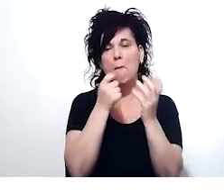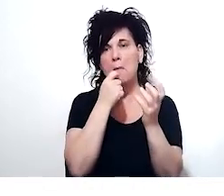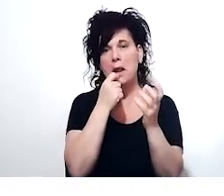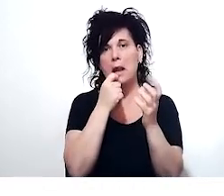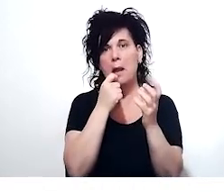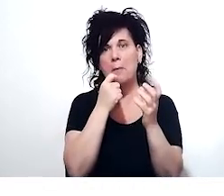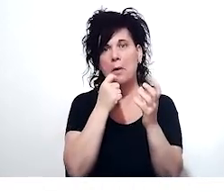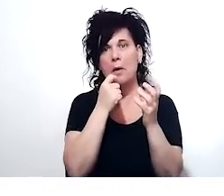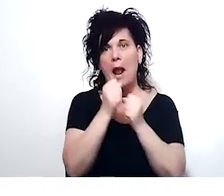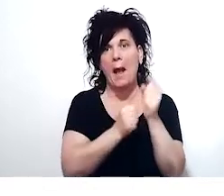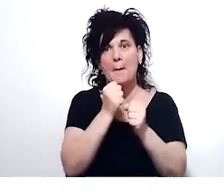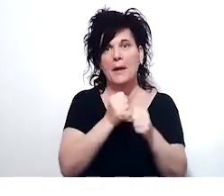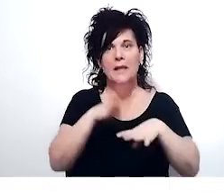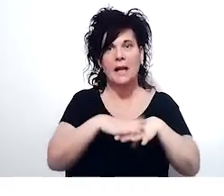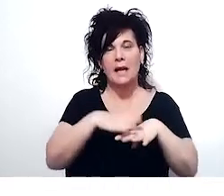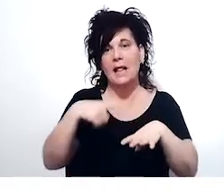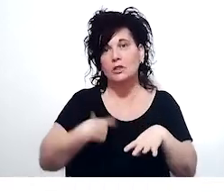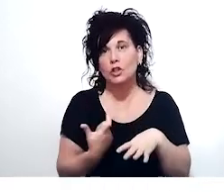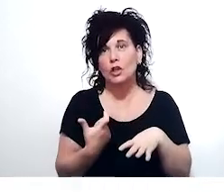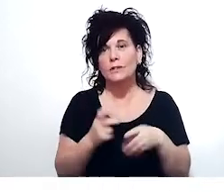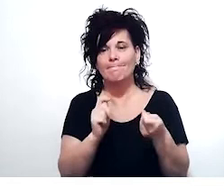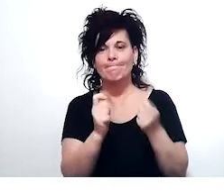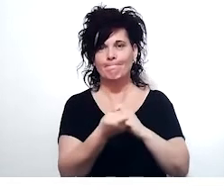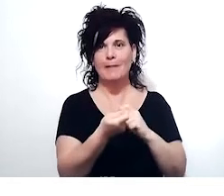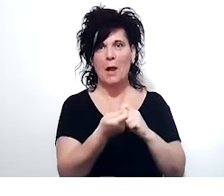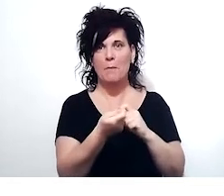empresas de redes sociales, han